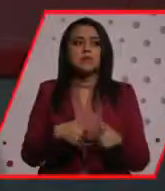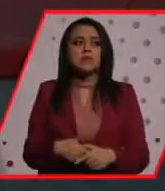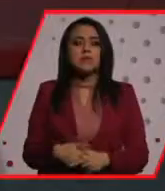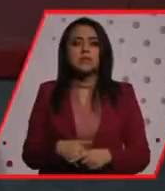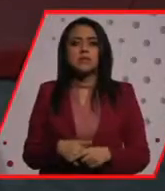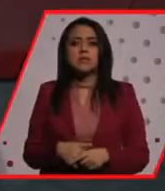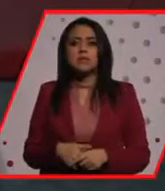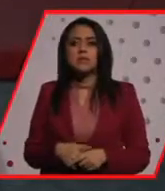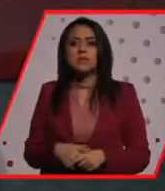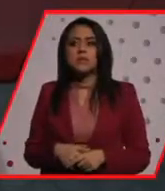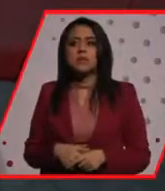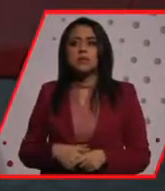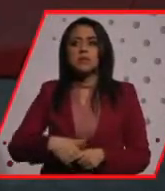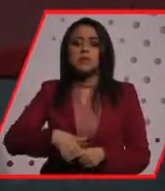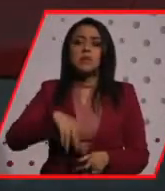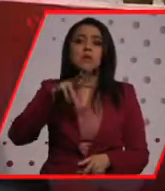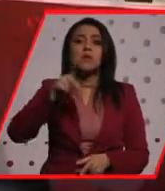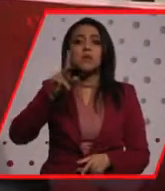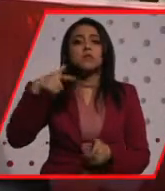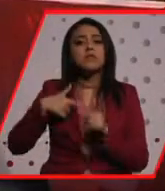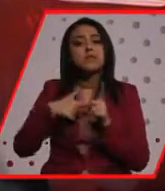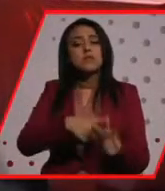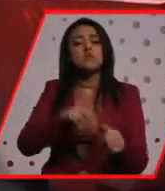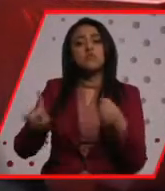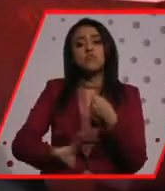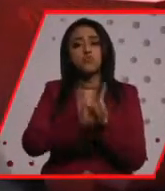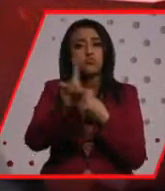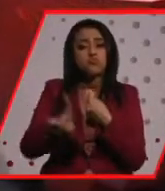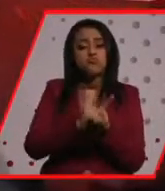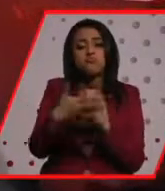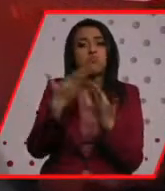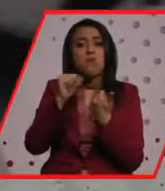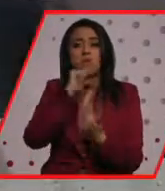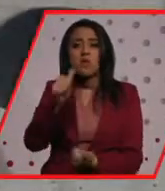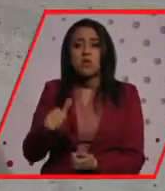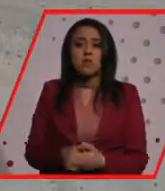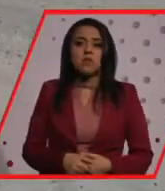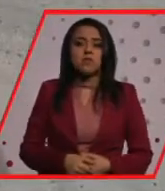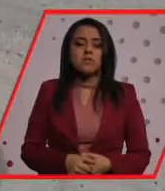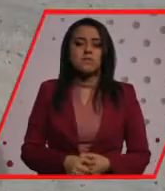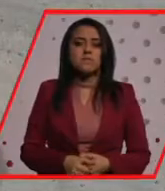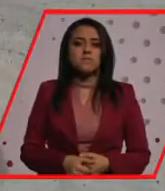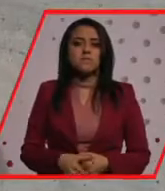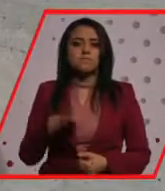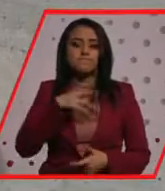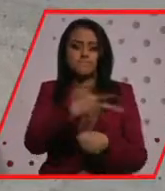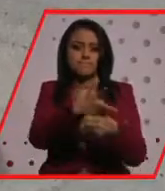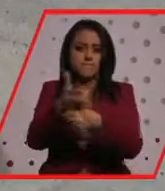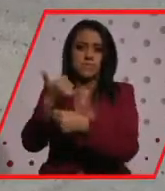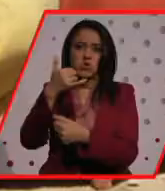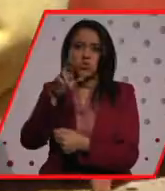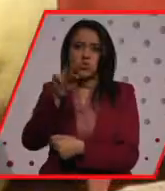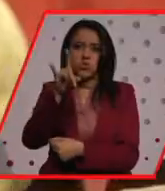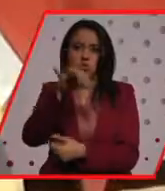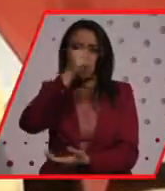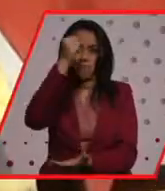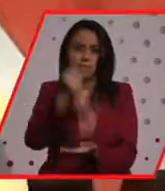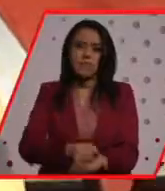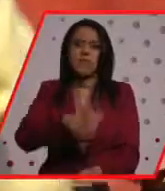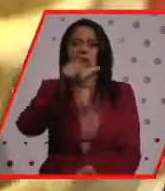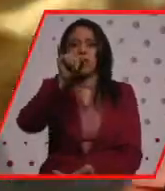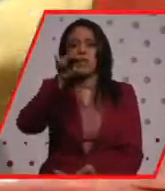vehicular, situación que aseguran los afectados no se presentó anteriormente. Son imágenes de Yuridia Miguel, Lina Loé